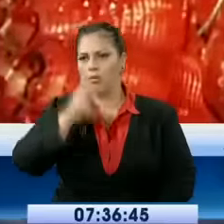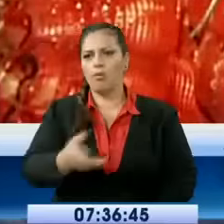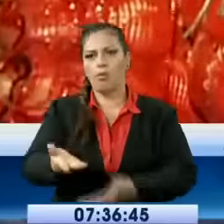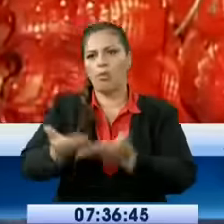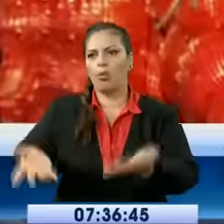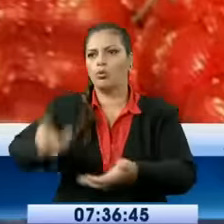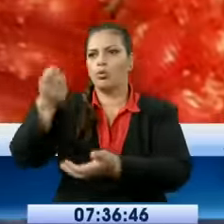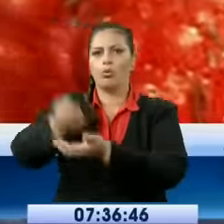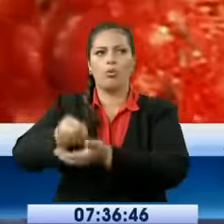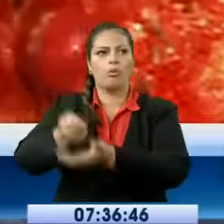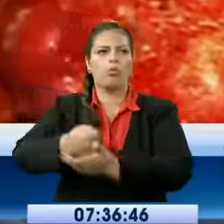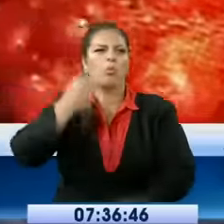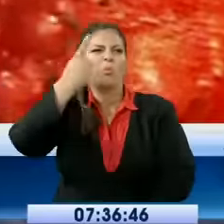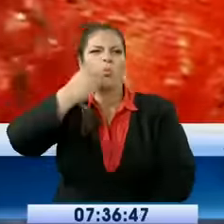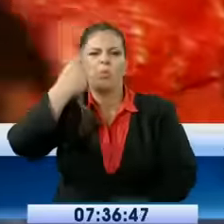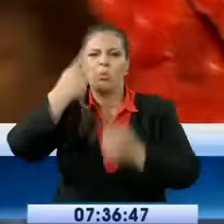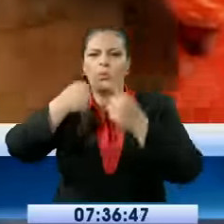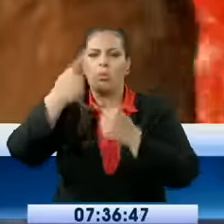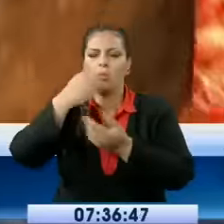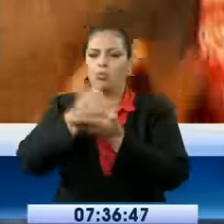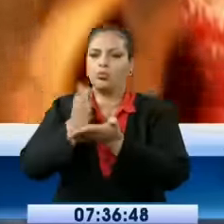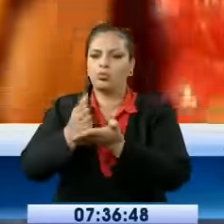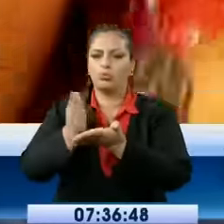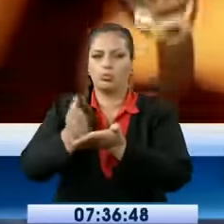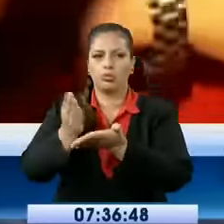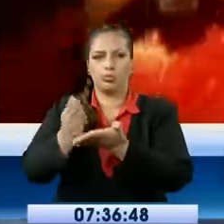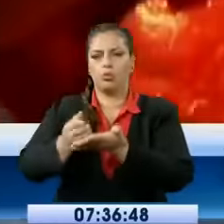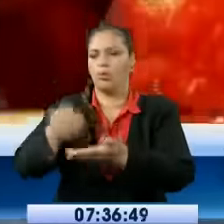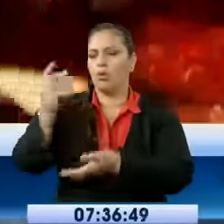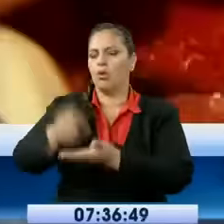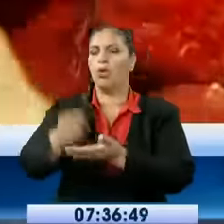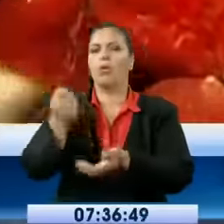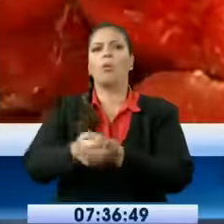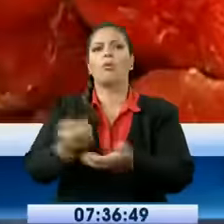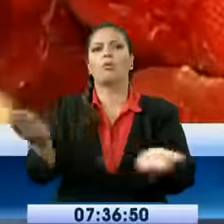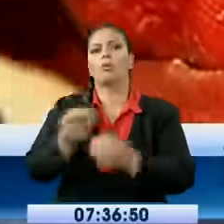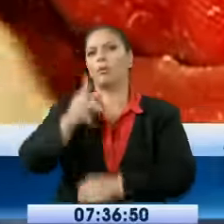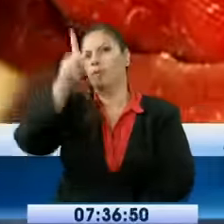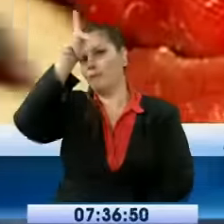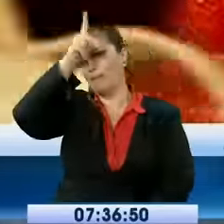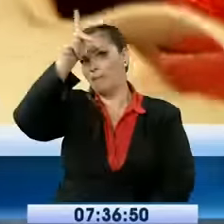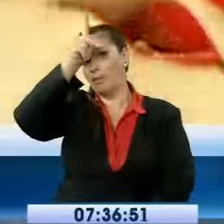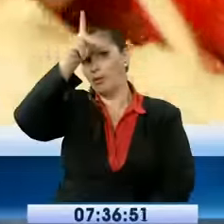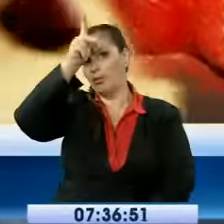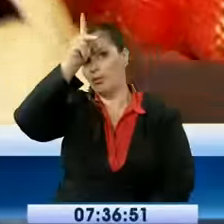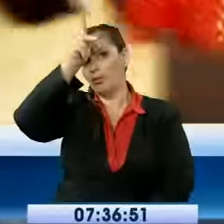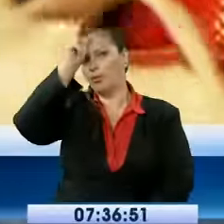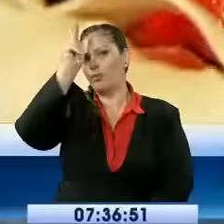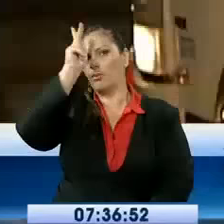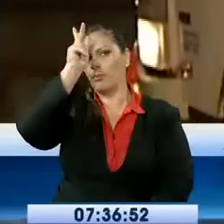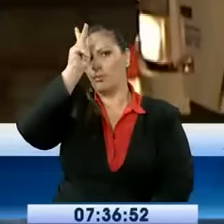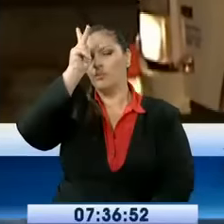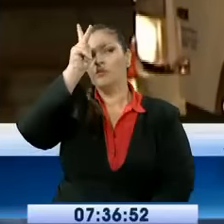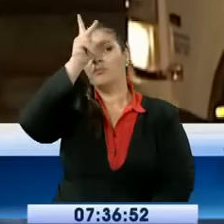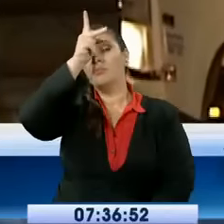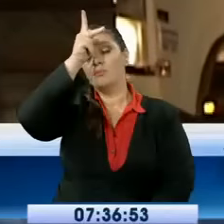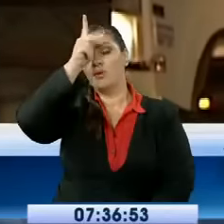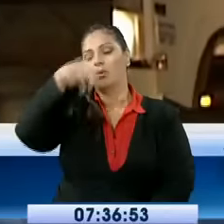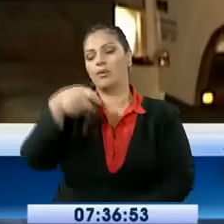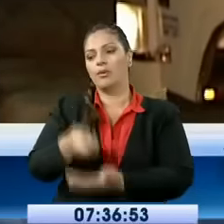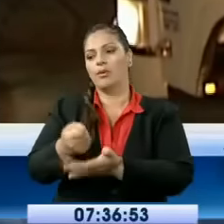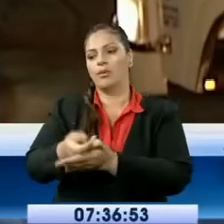la cebolla colorada que viene de la frontera sur del país peruano. Ah, de Perú. Claro